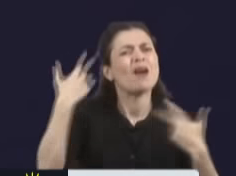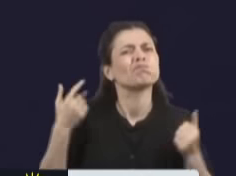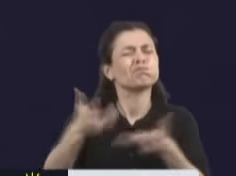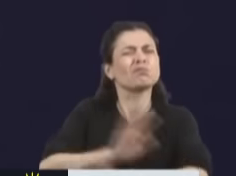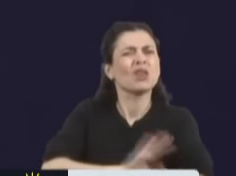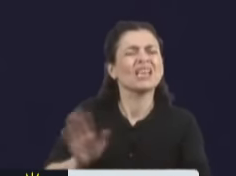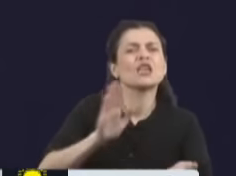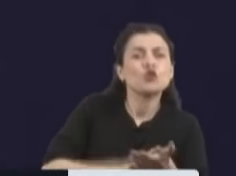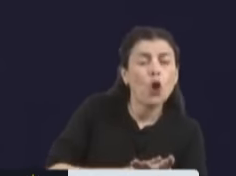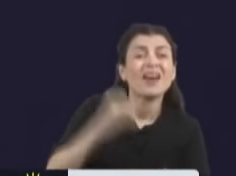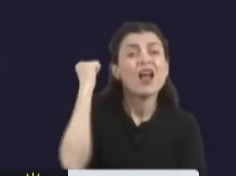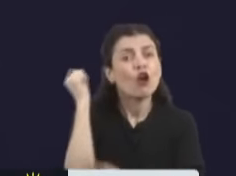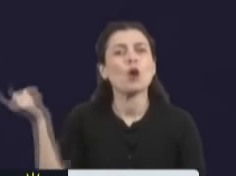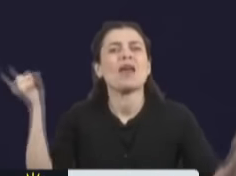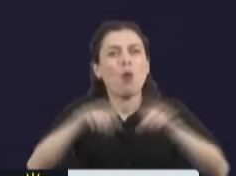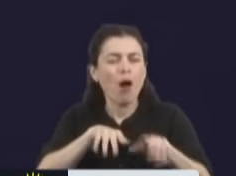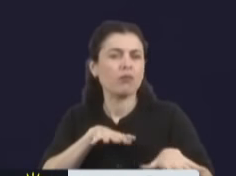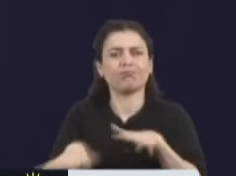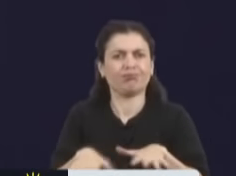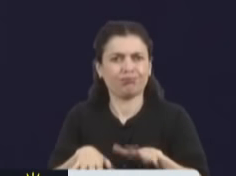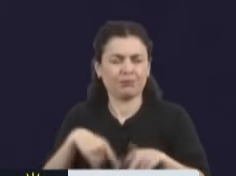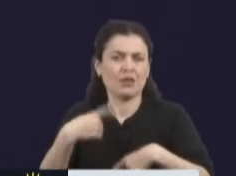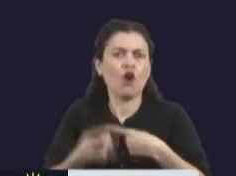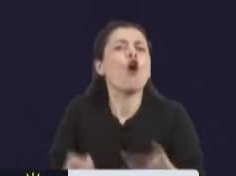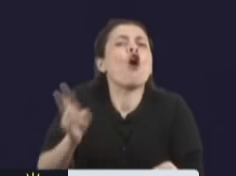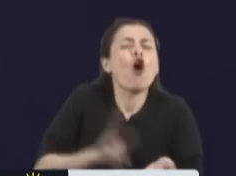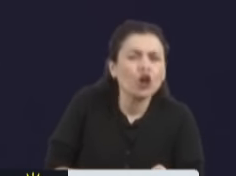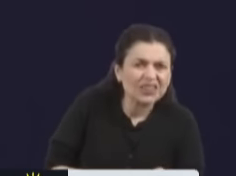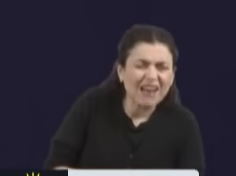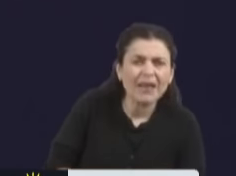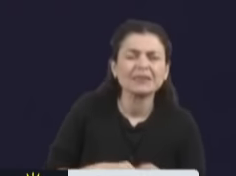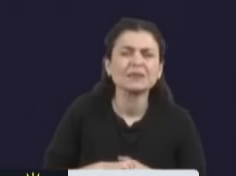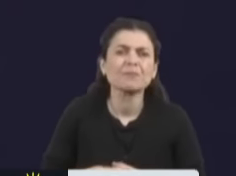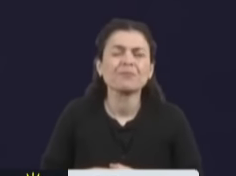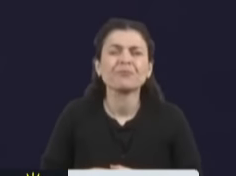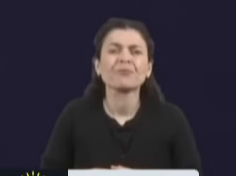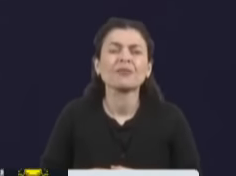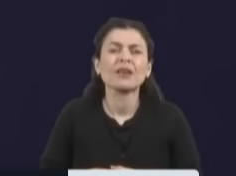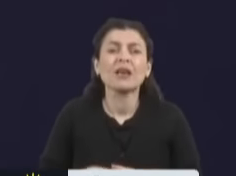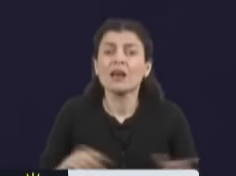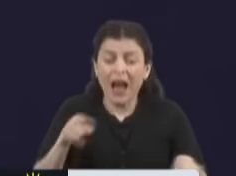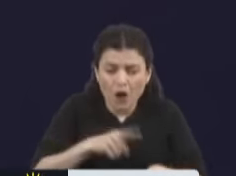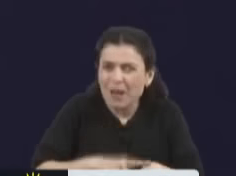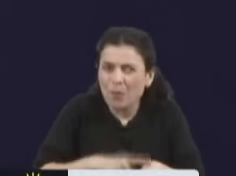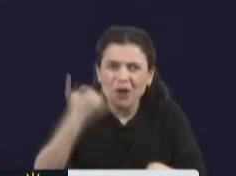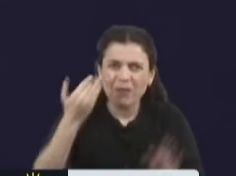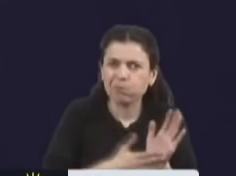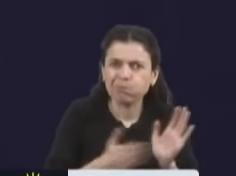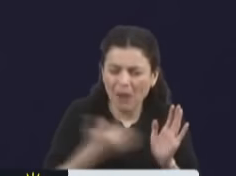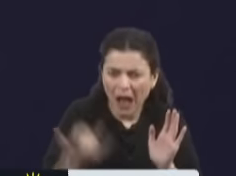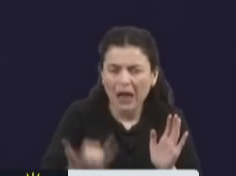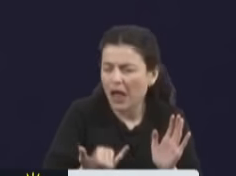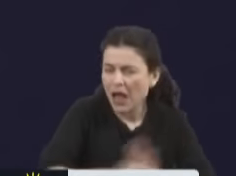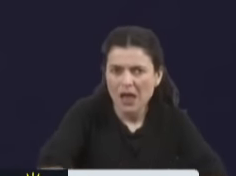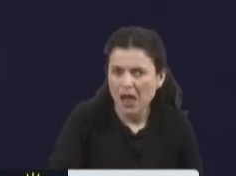esa reactivación o ese rebote pónganle el rótulo que que mejor les les parezca est ocurriendo eh Nada lo